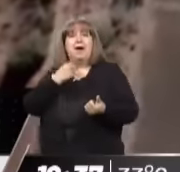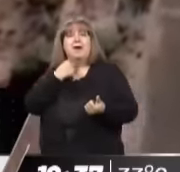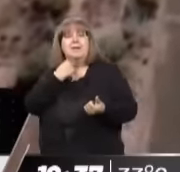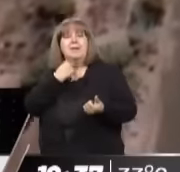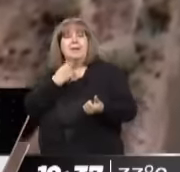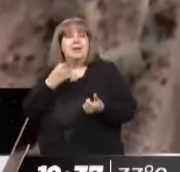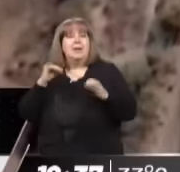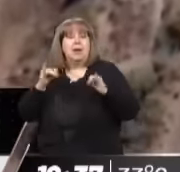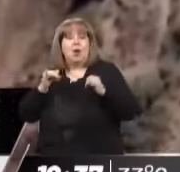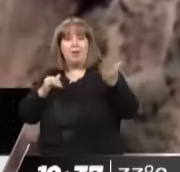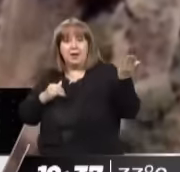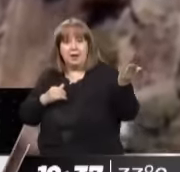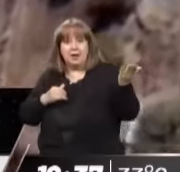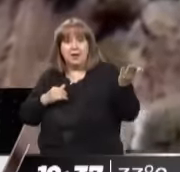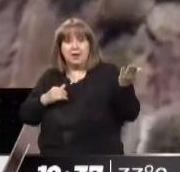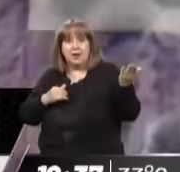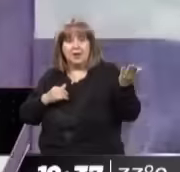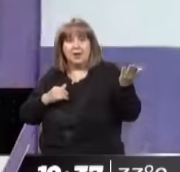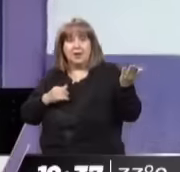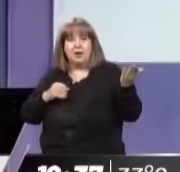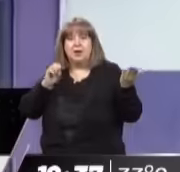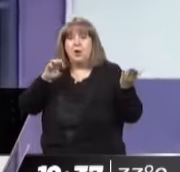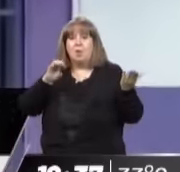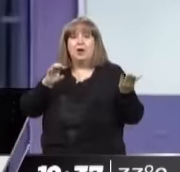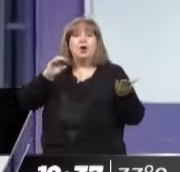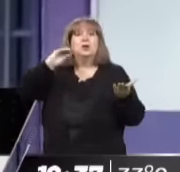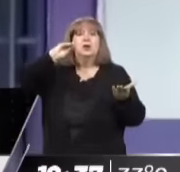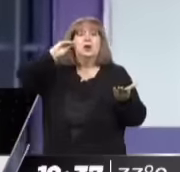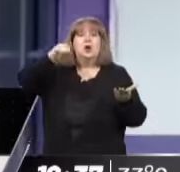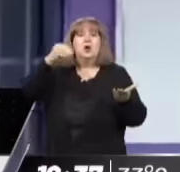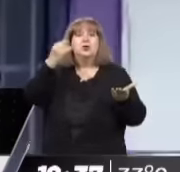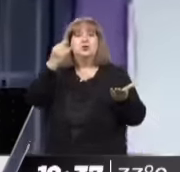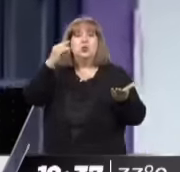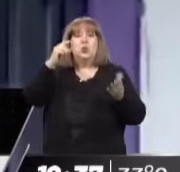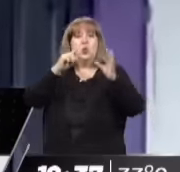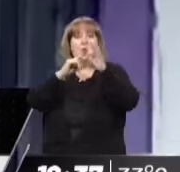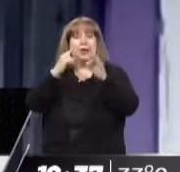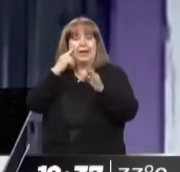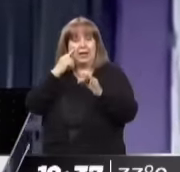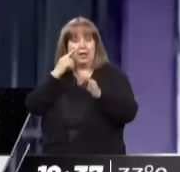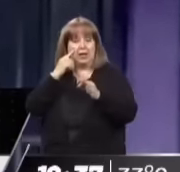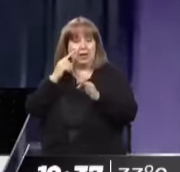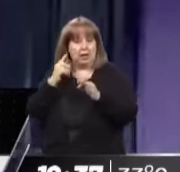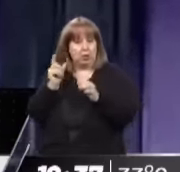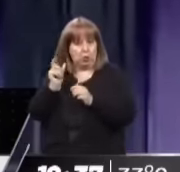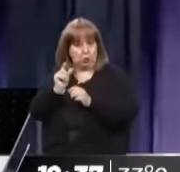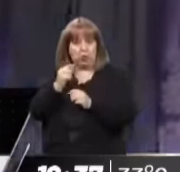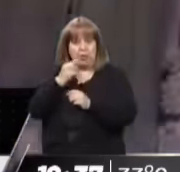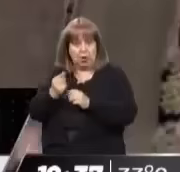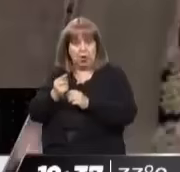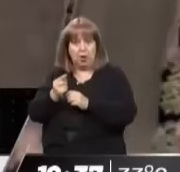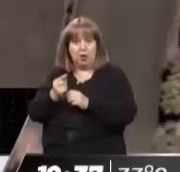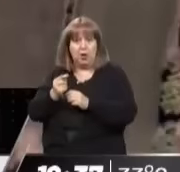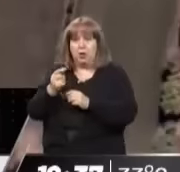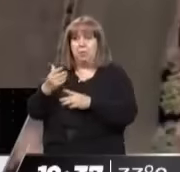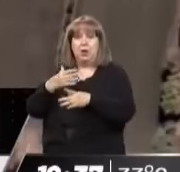era nada más que hacía llamar Chucky, no tenía nombre ni apellido, o por lo menos no le había dado ni nombre real ni apellido. Nadie